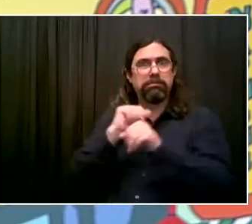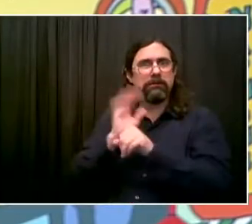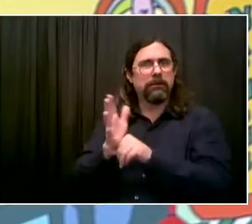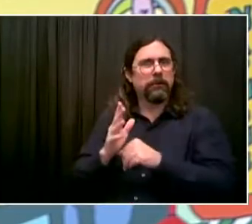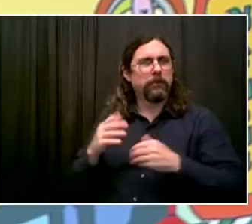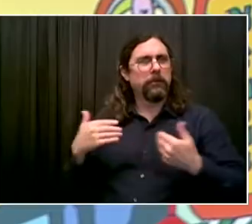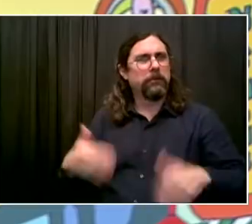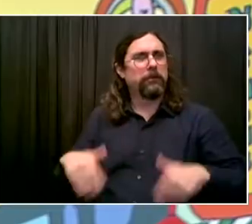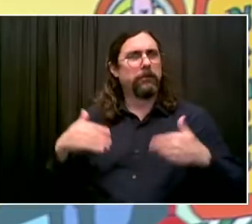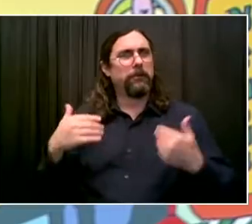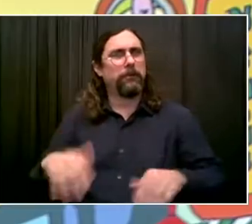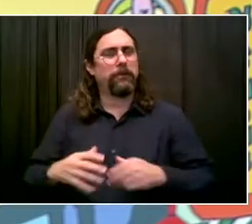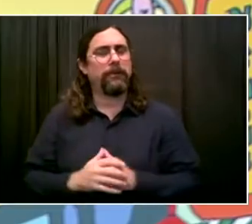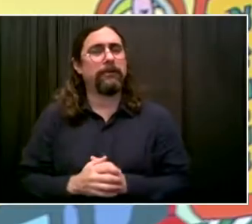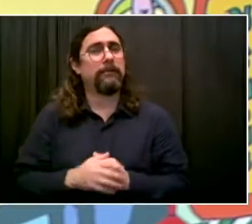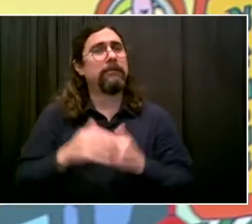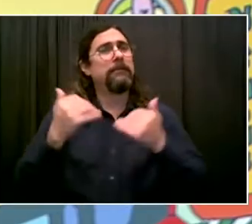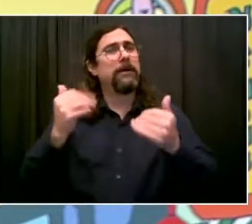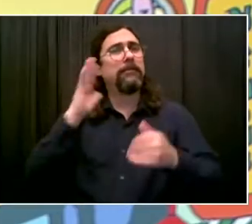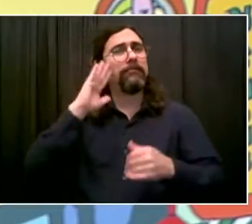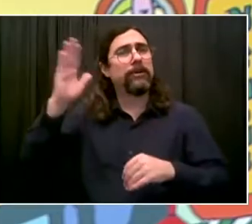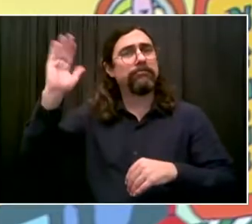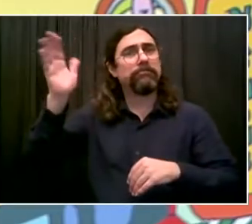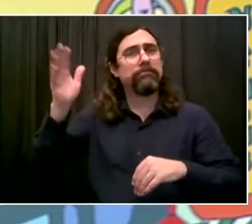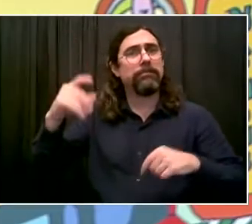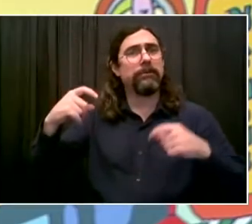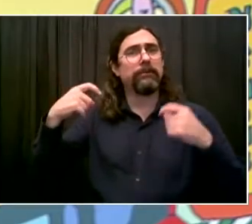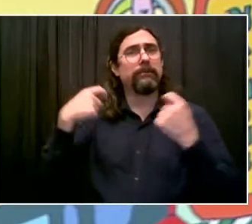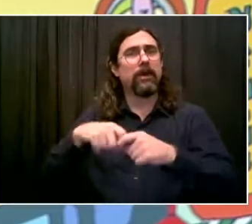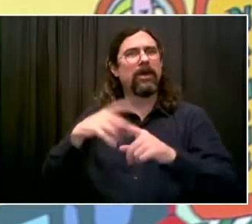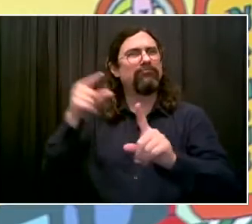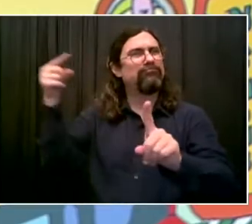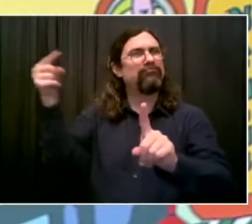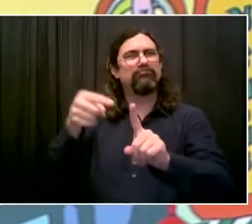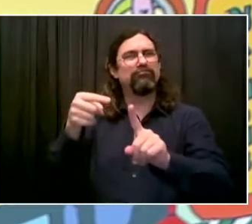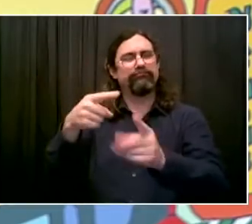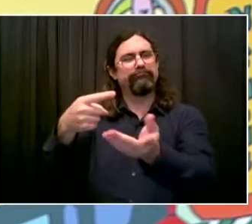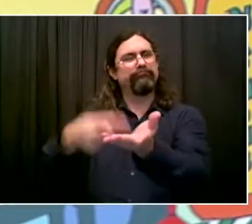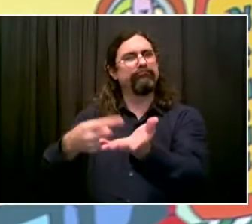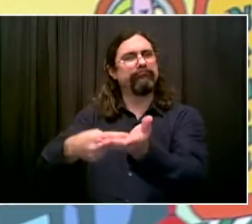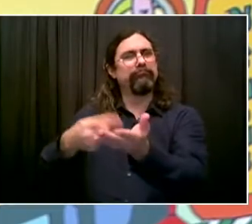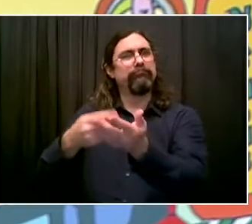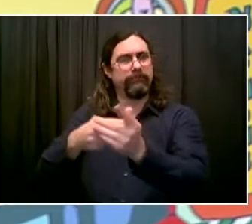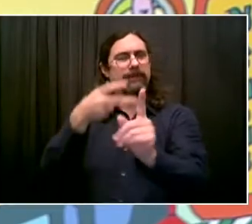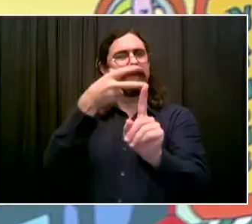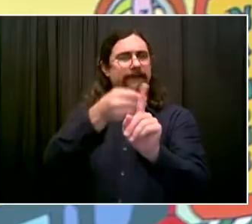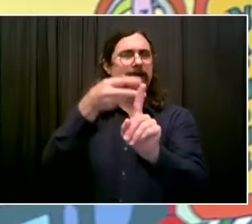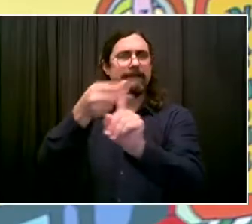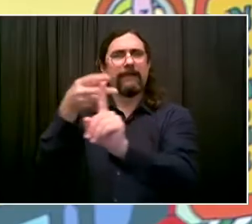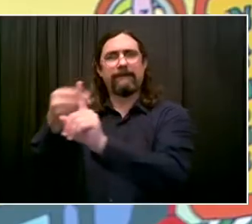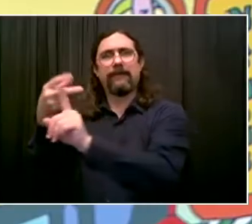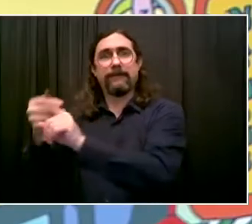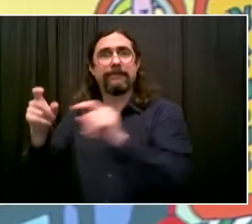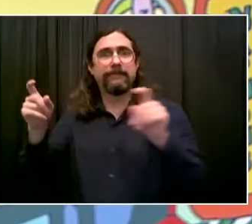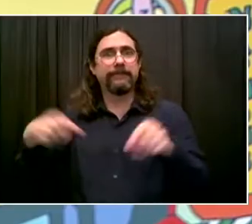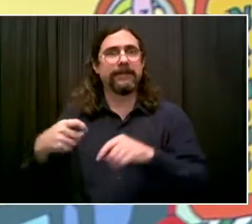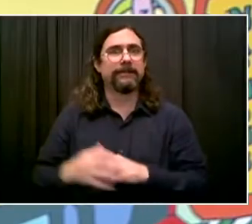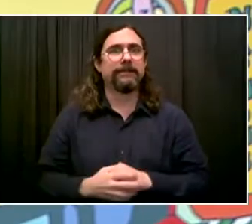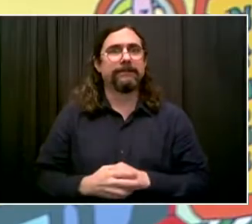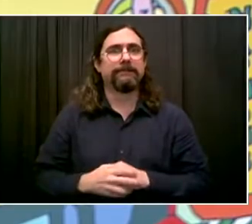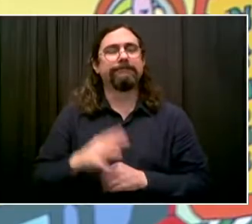effort. Es increíble cuántos neoyorquinos se están poniendo la